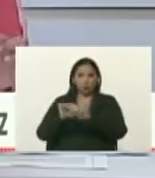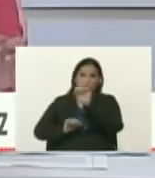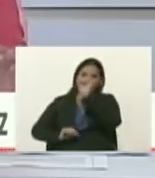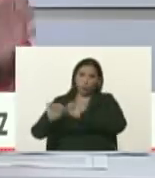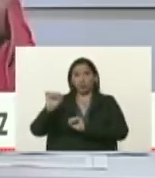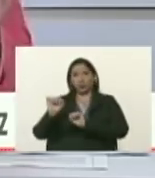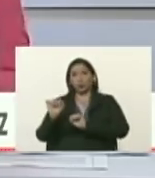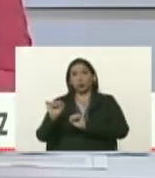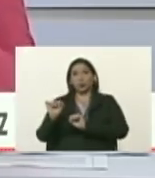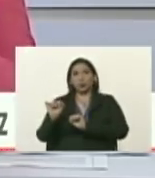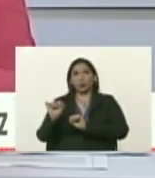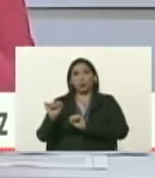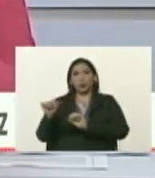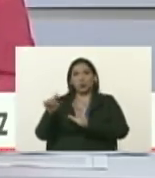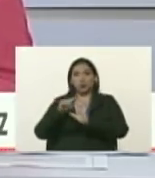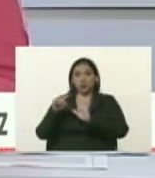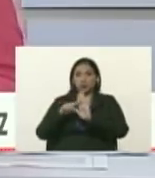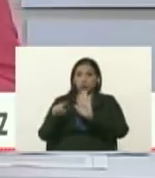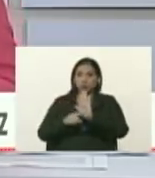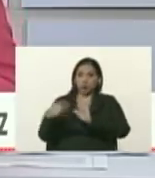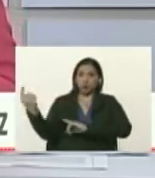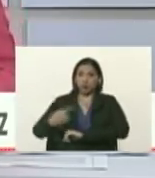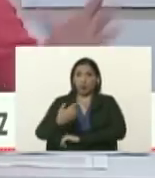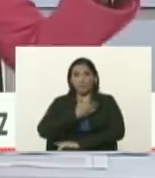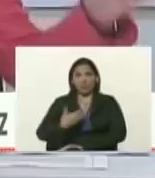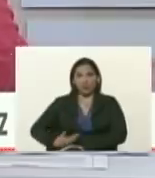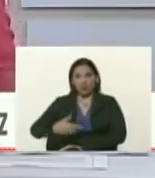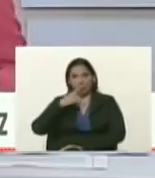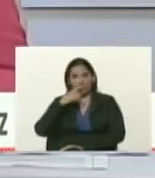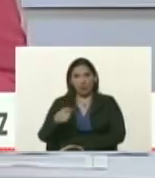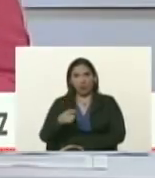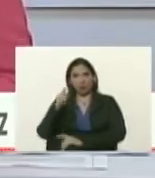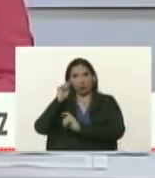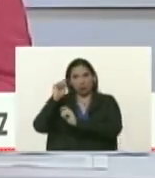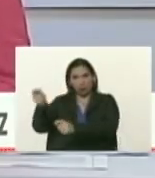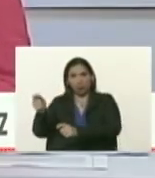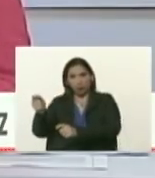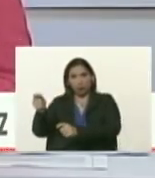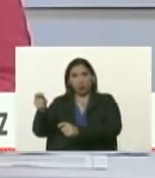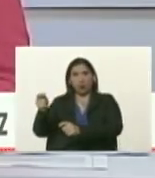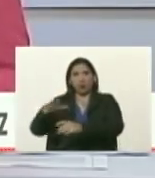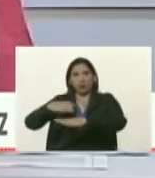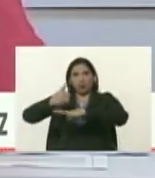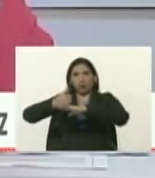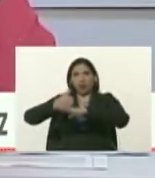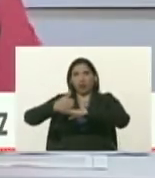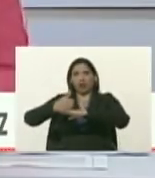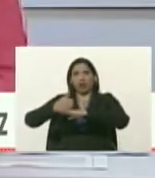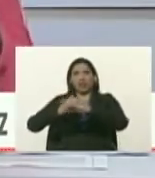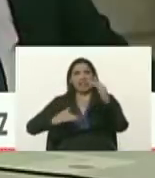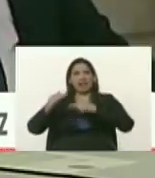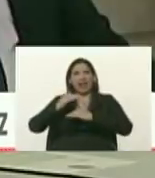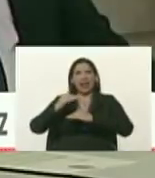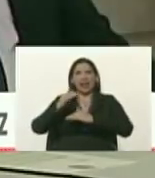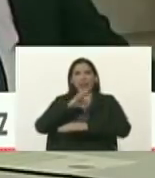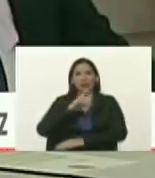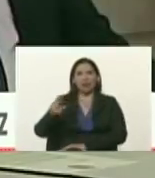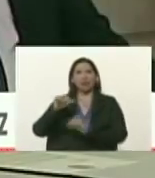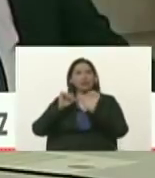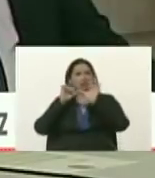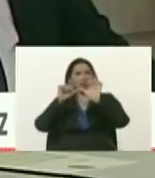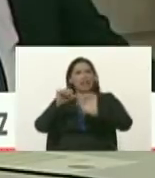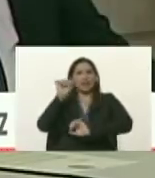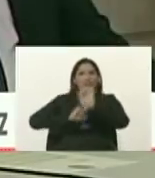Defender, y es la instrucción que ha dado el presidente Nicolás Maduro al Procurador General de la República para que siga defendiendo